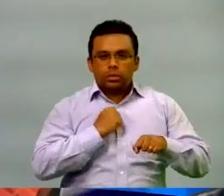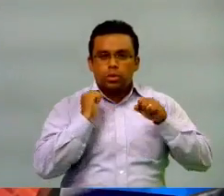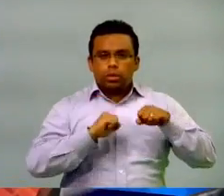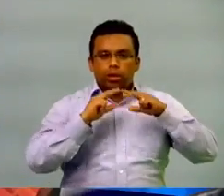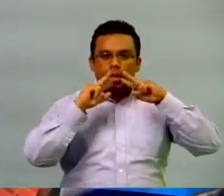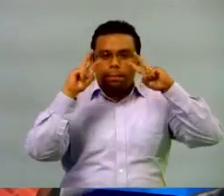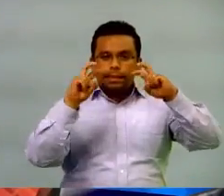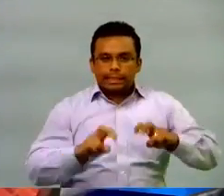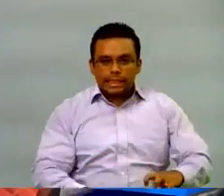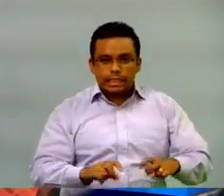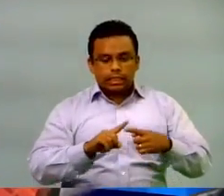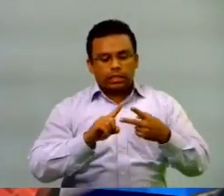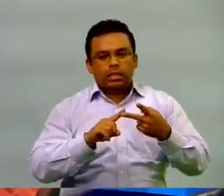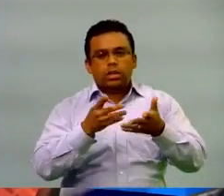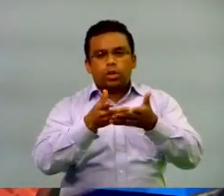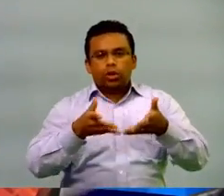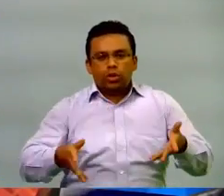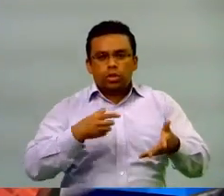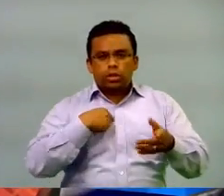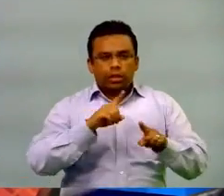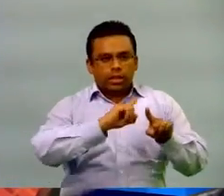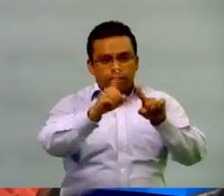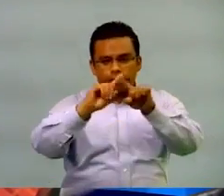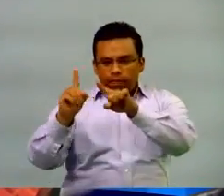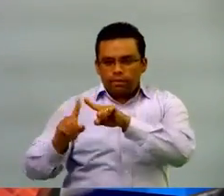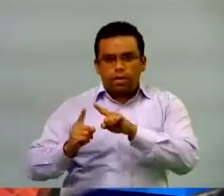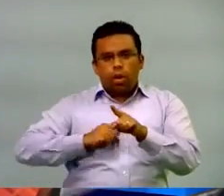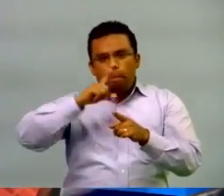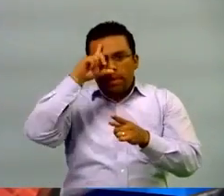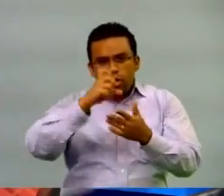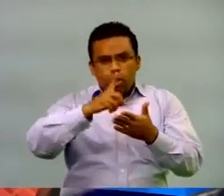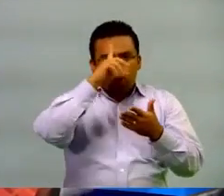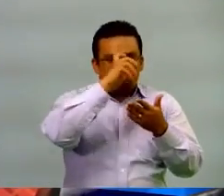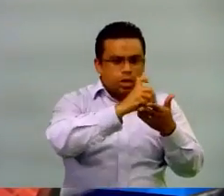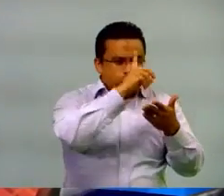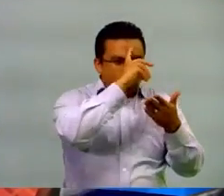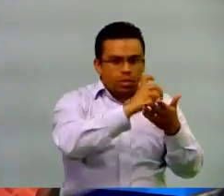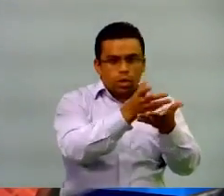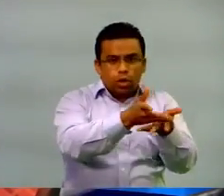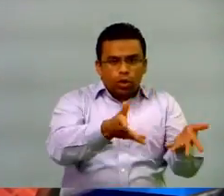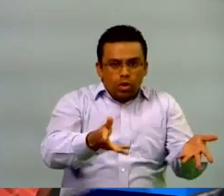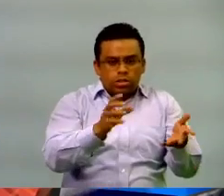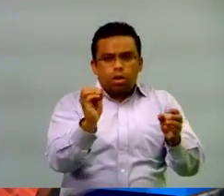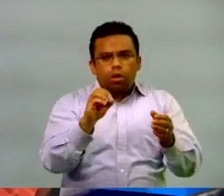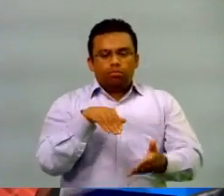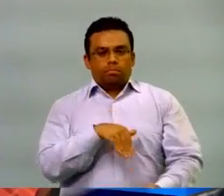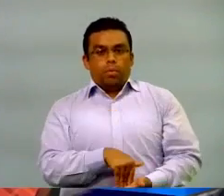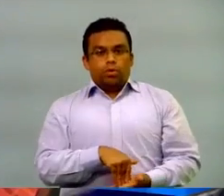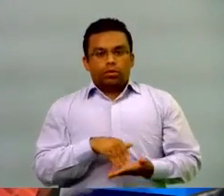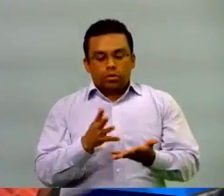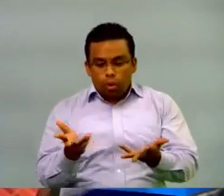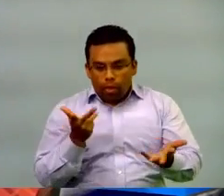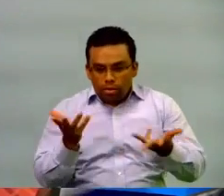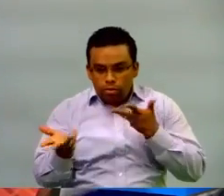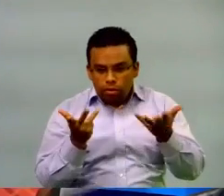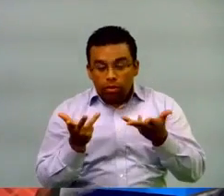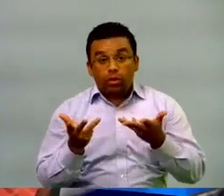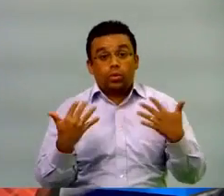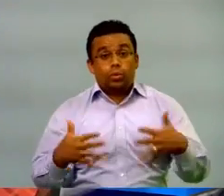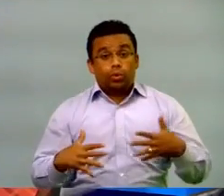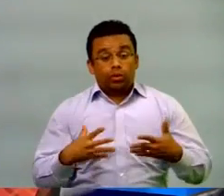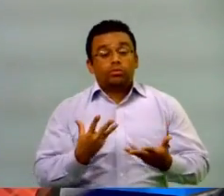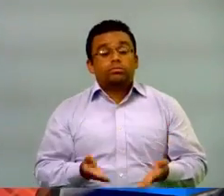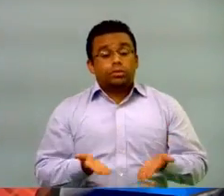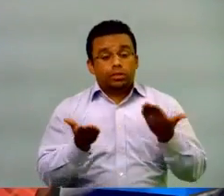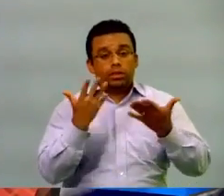les permite conocer diferentes opiniones, posiciones, argumentos, ideologías, definitivamente enriquece el conocimiento y